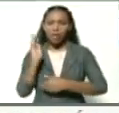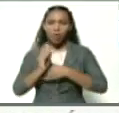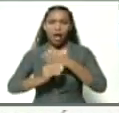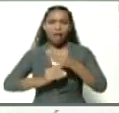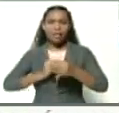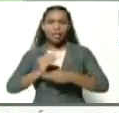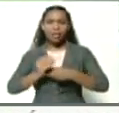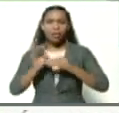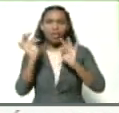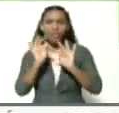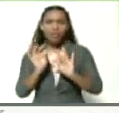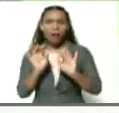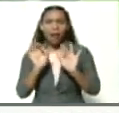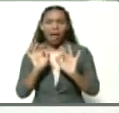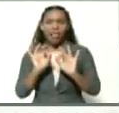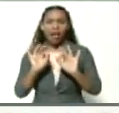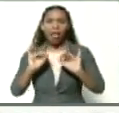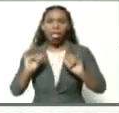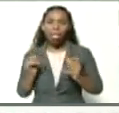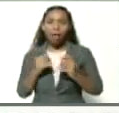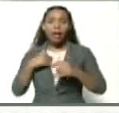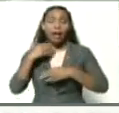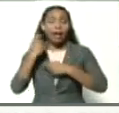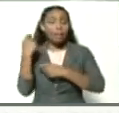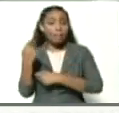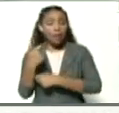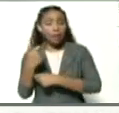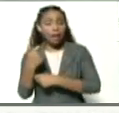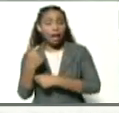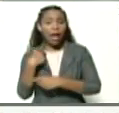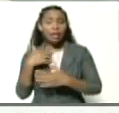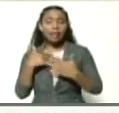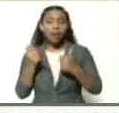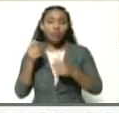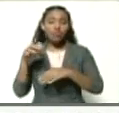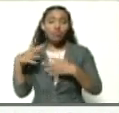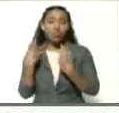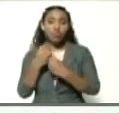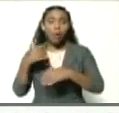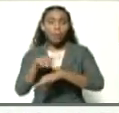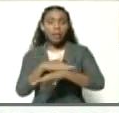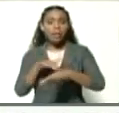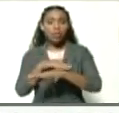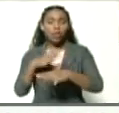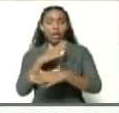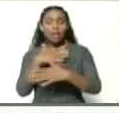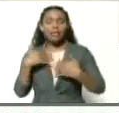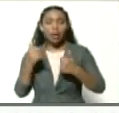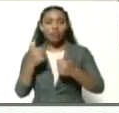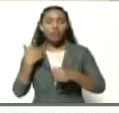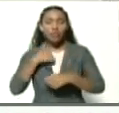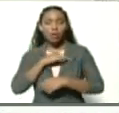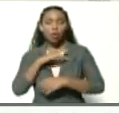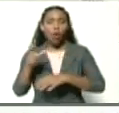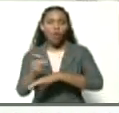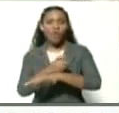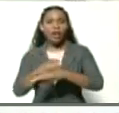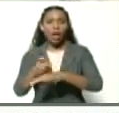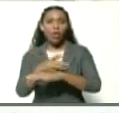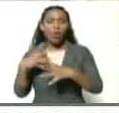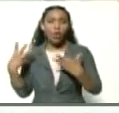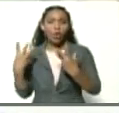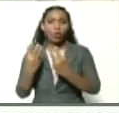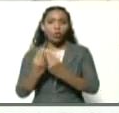manera incansable en invertir en salud. Así como nuestro ministro Carlos Alvarado, nuestro gobernador